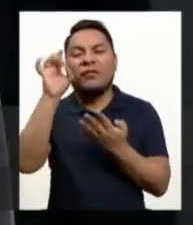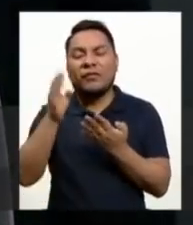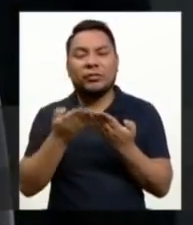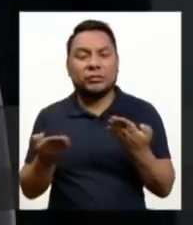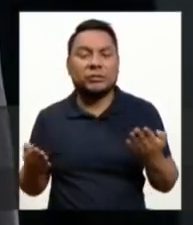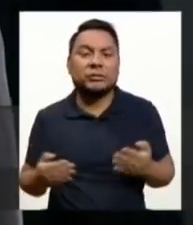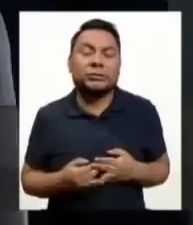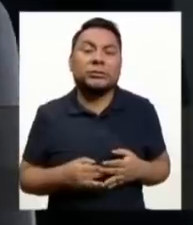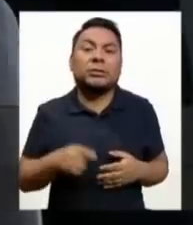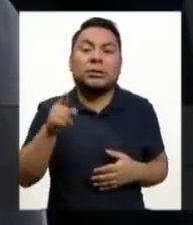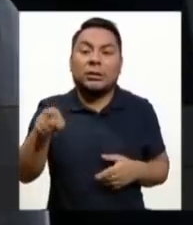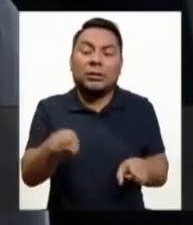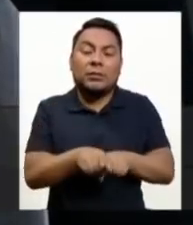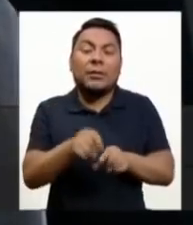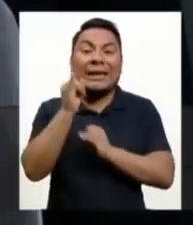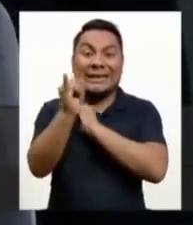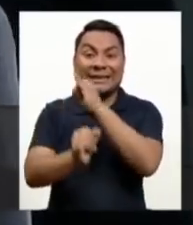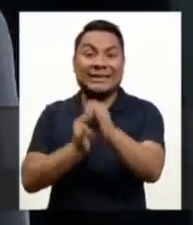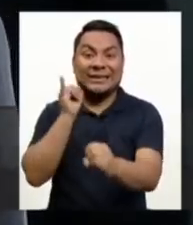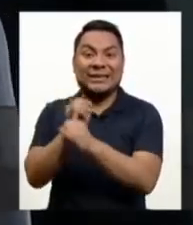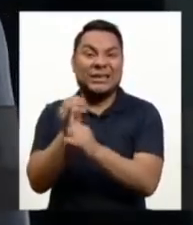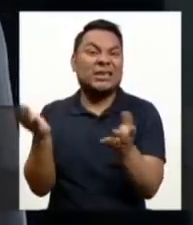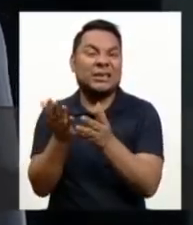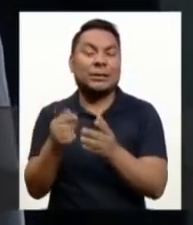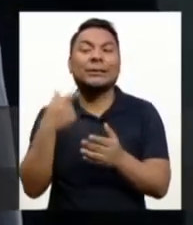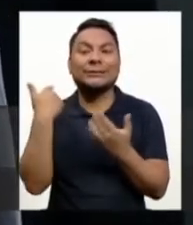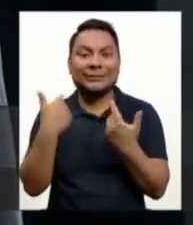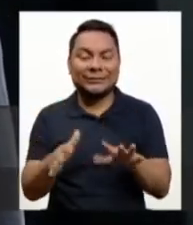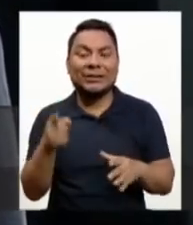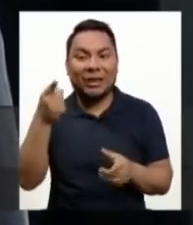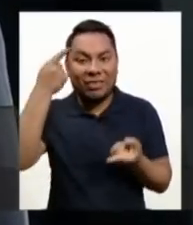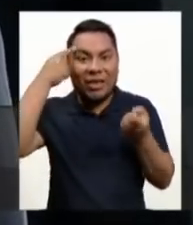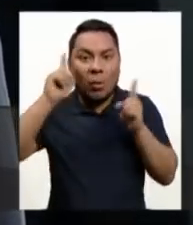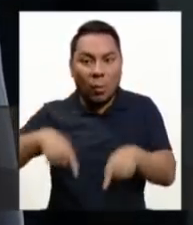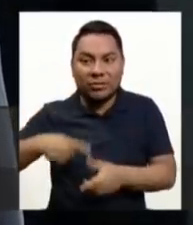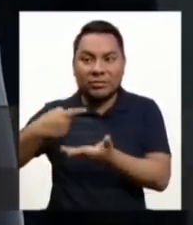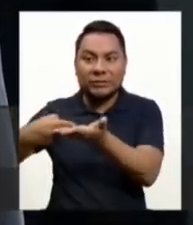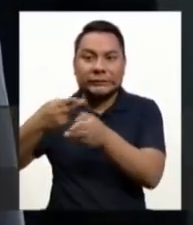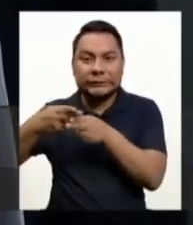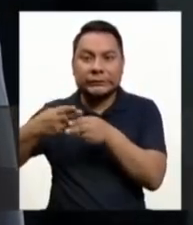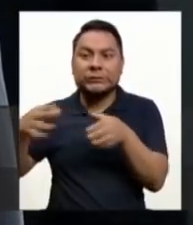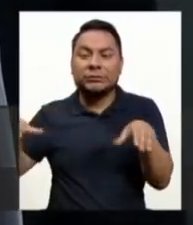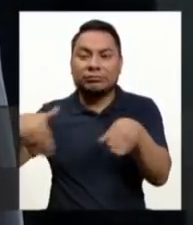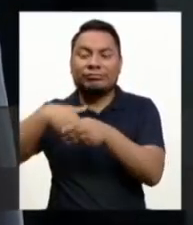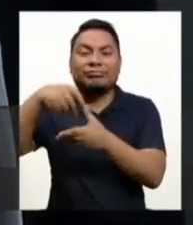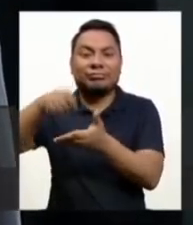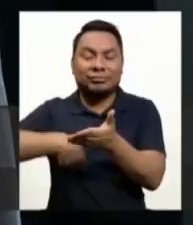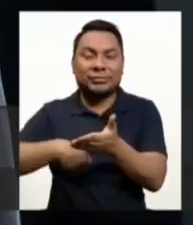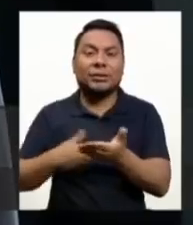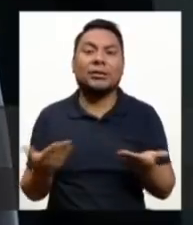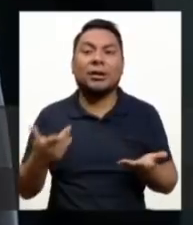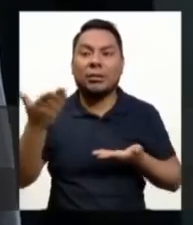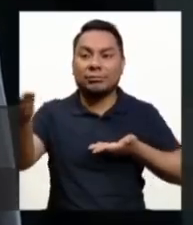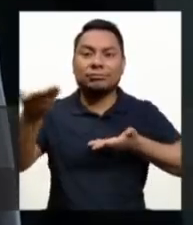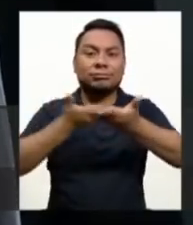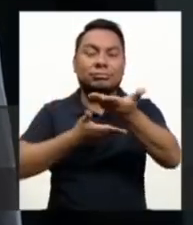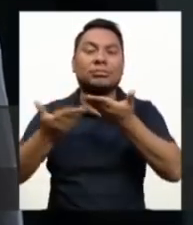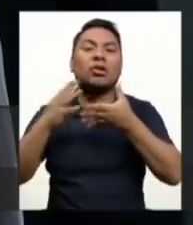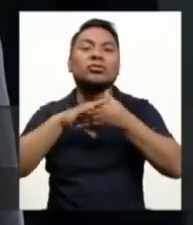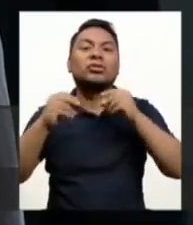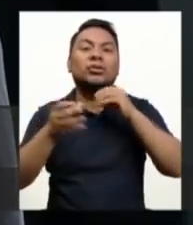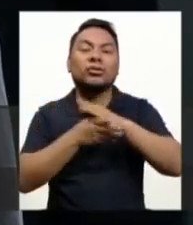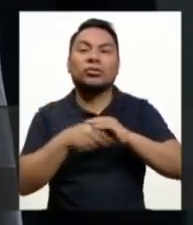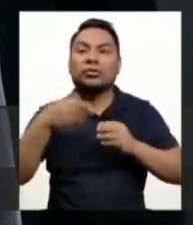actividades. En el ámbito internacional estamos cerrando acuerdos de coproducción, intercambio de materiales y compra